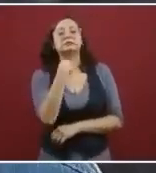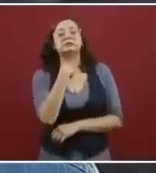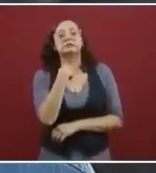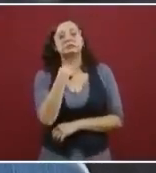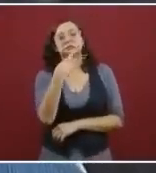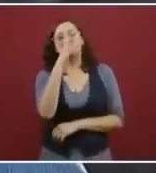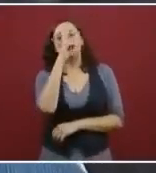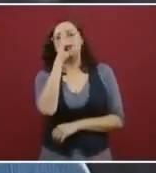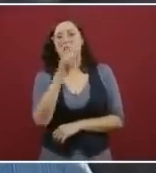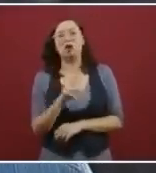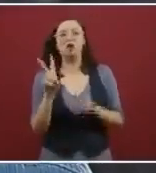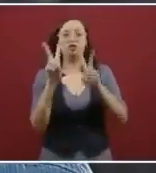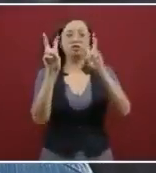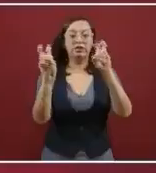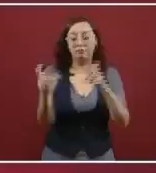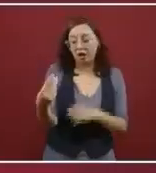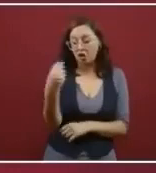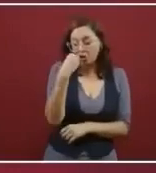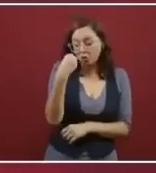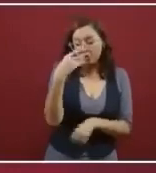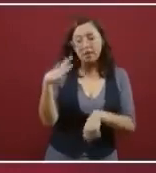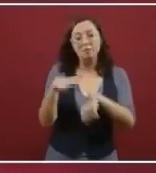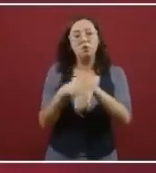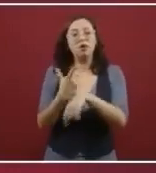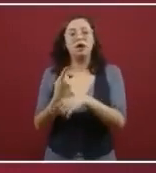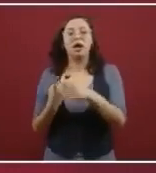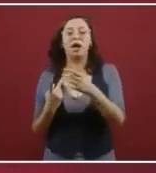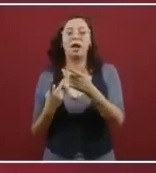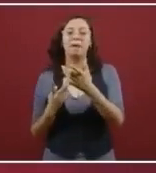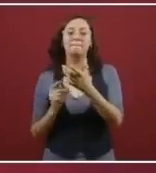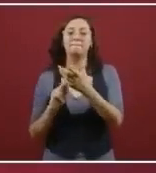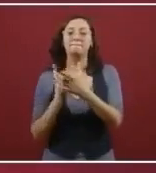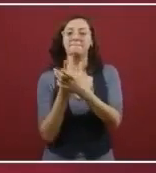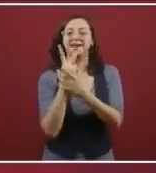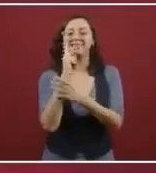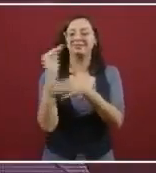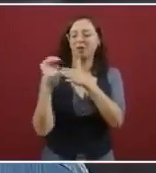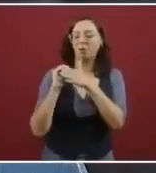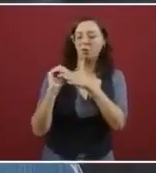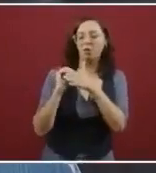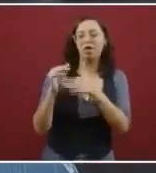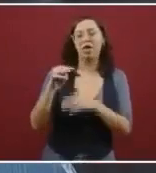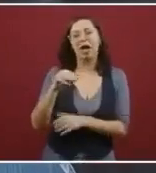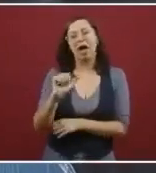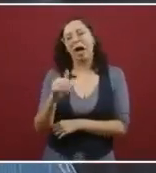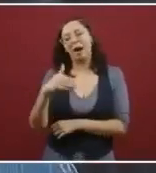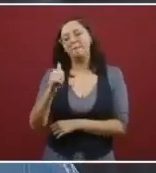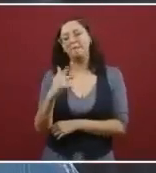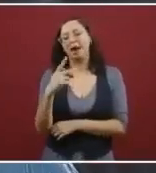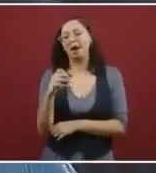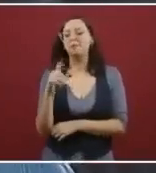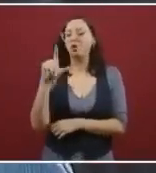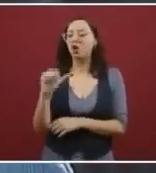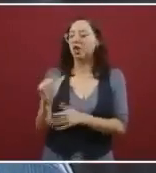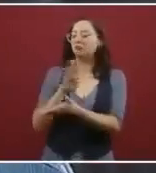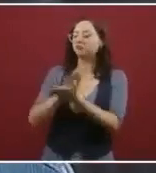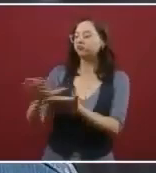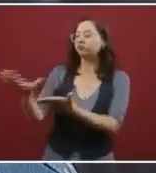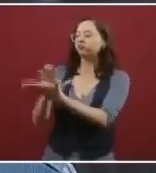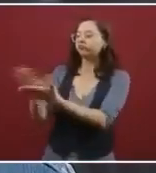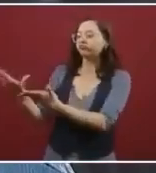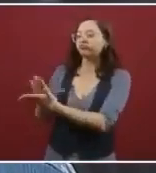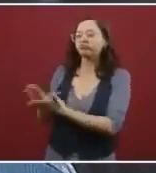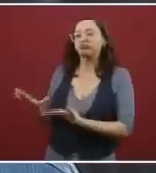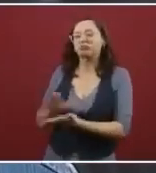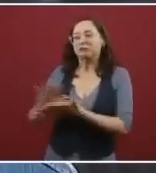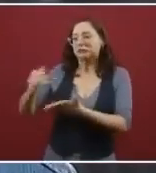de amapola y bueno, esto hace que los sembradores no tengan dinero ni siquiera para comprar alimentos y que se puede venir